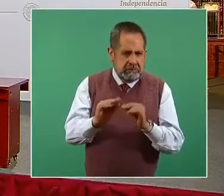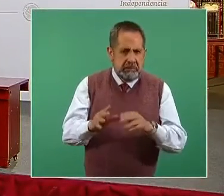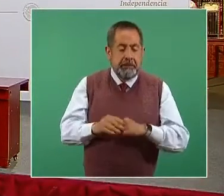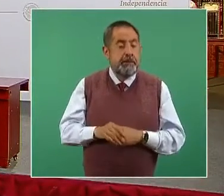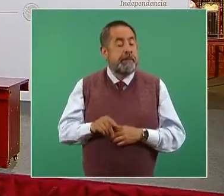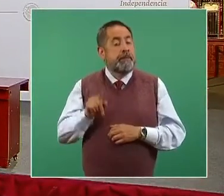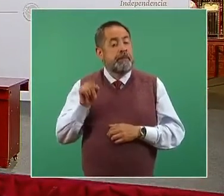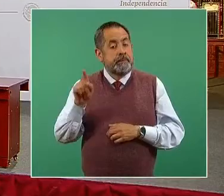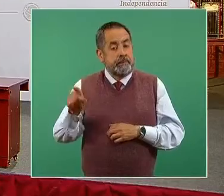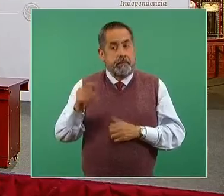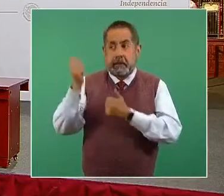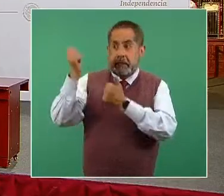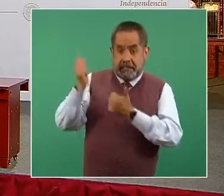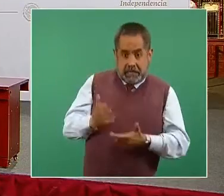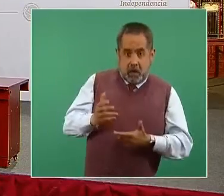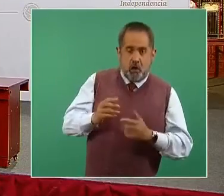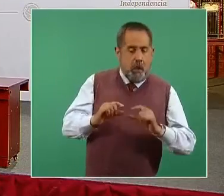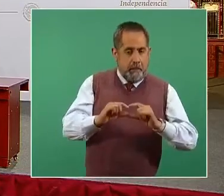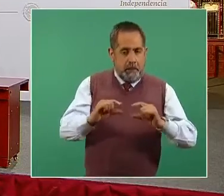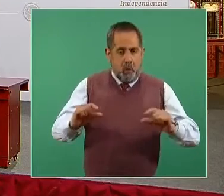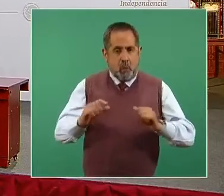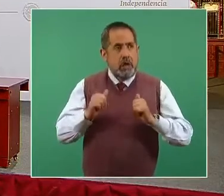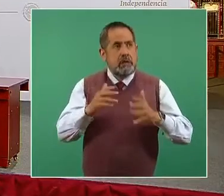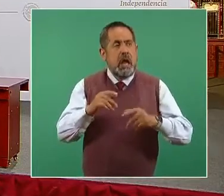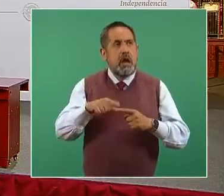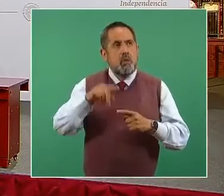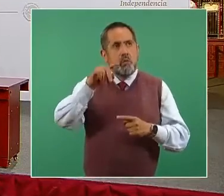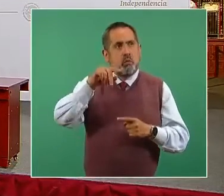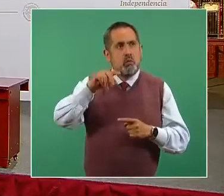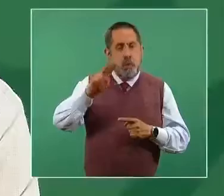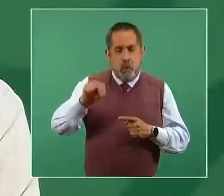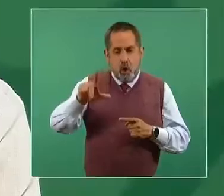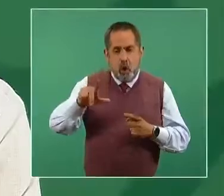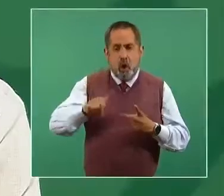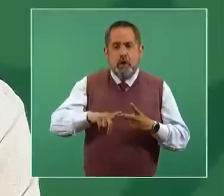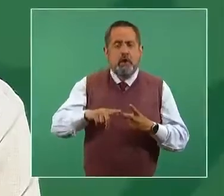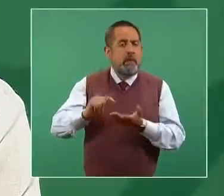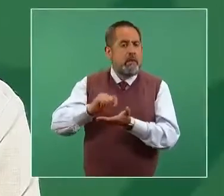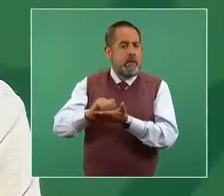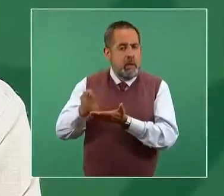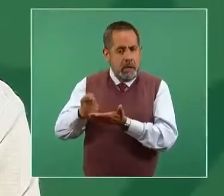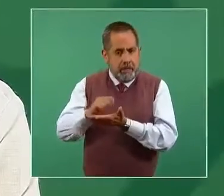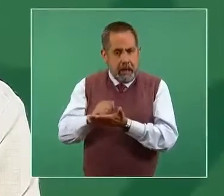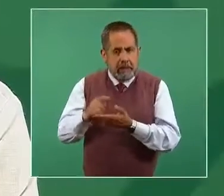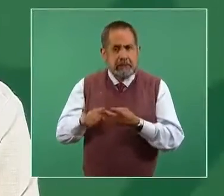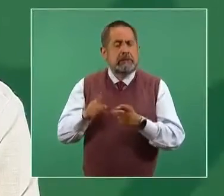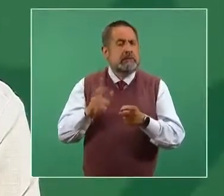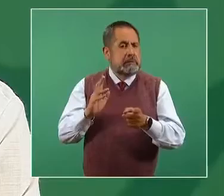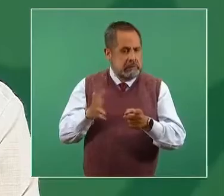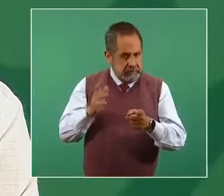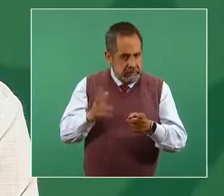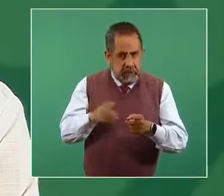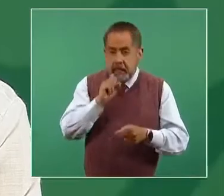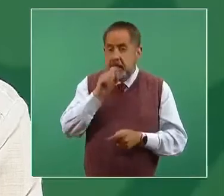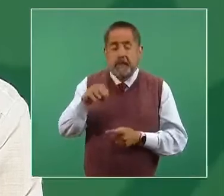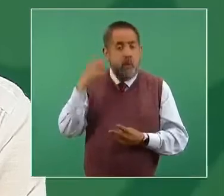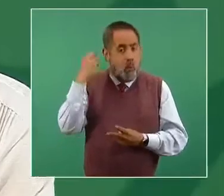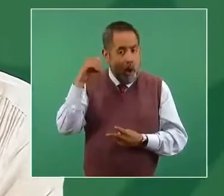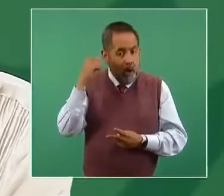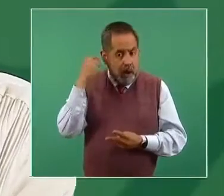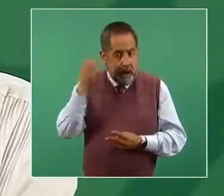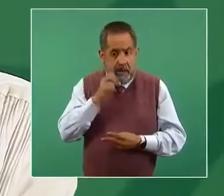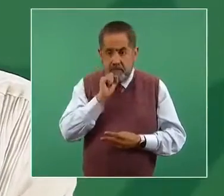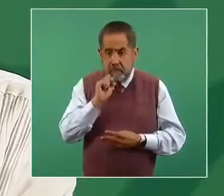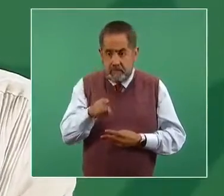llegaron vacunas a Nuevo León y a Tamaulipas, en las que, igual que también en Oaxaca, en